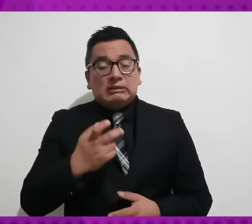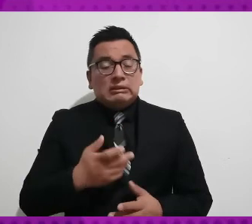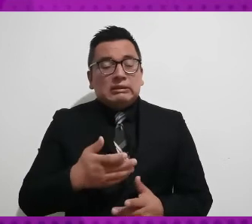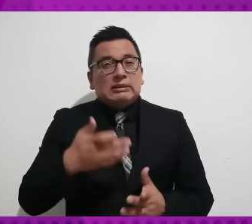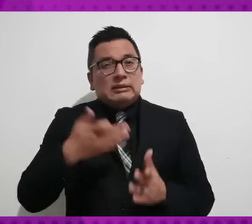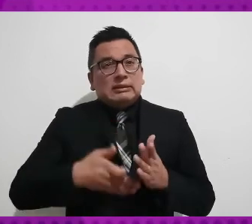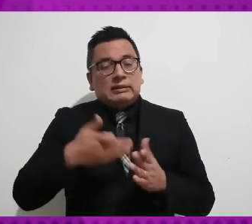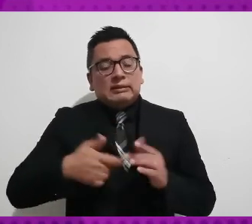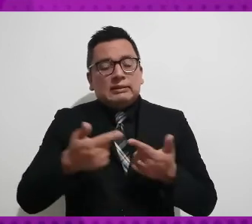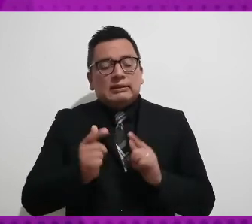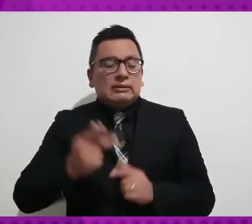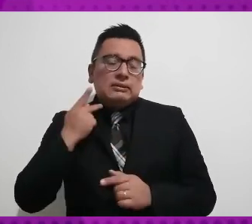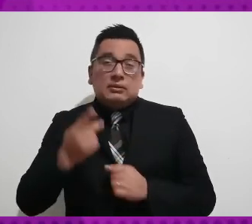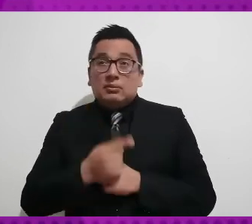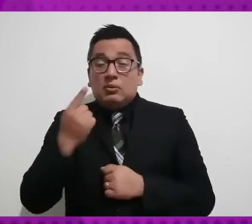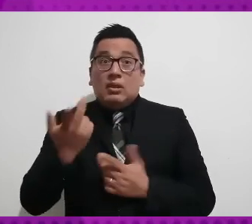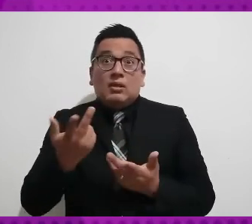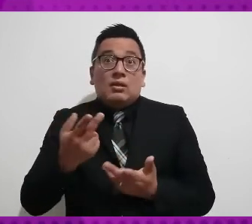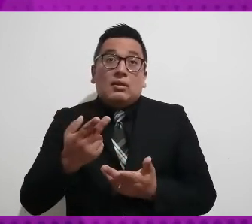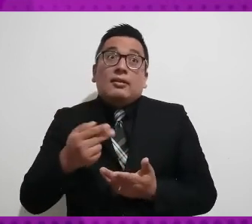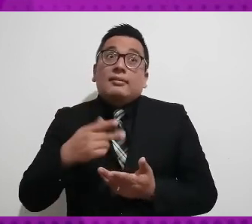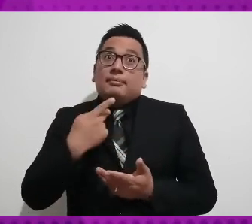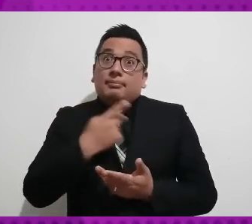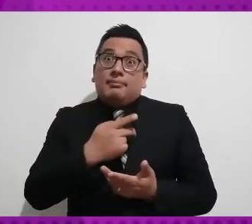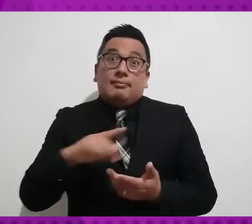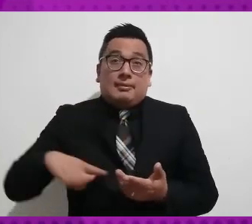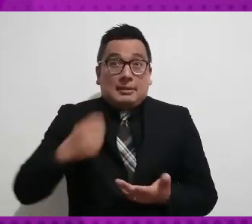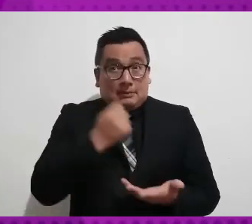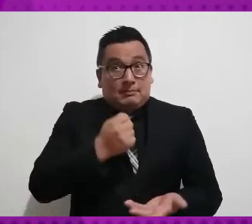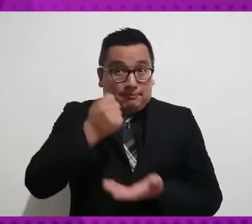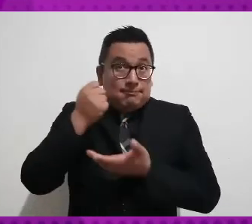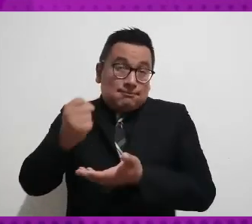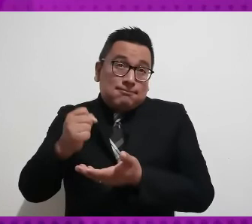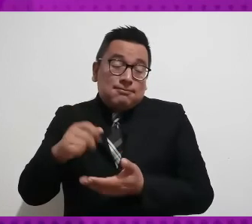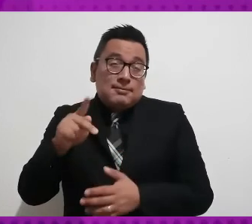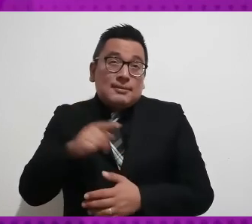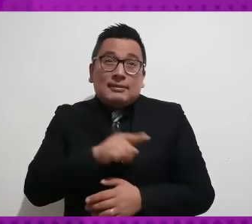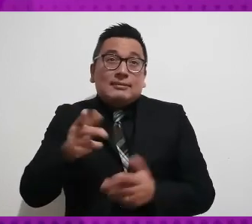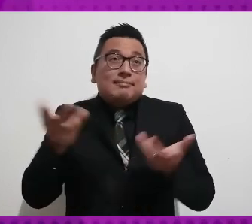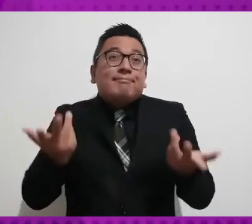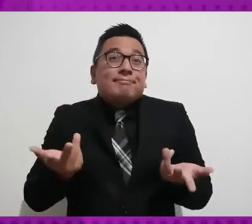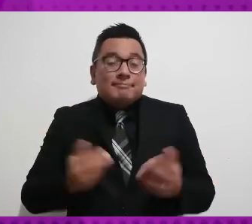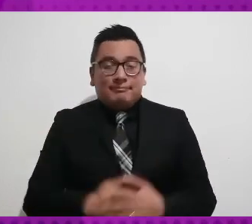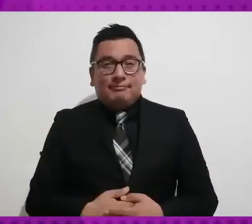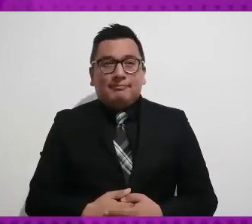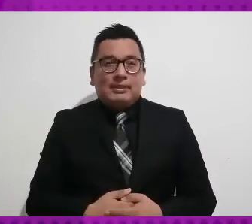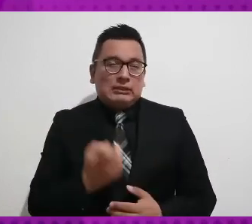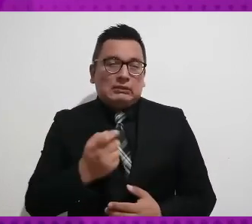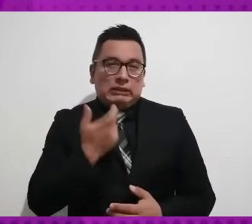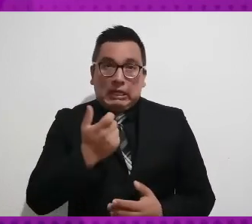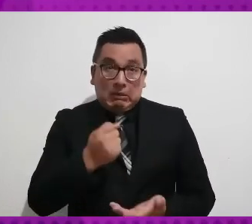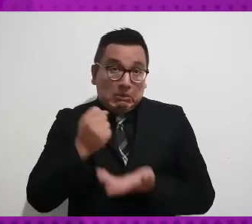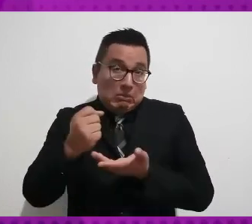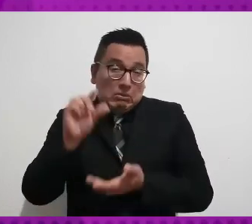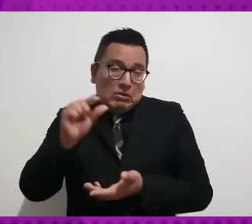deuda muy importante de los partidos, porque además reciben financiamiento para eso. Pues sí, y como decías ahorita, pues no es poco el